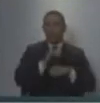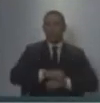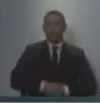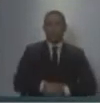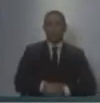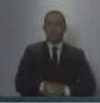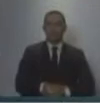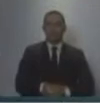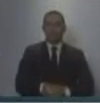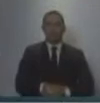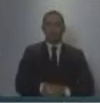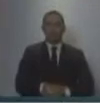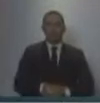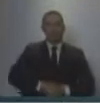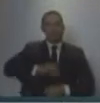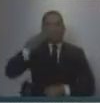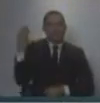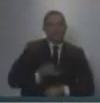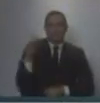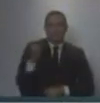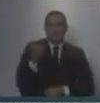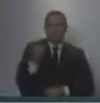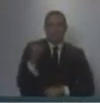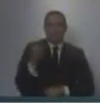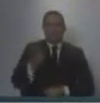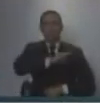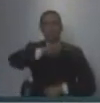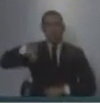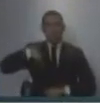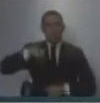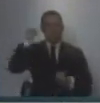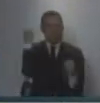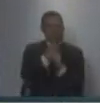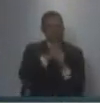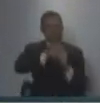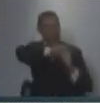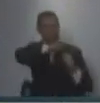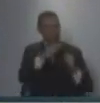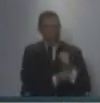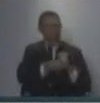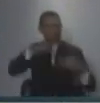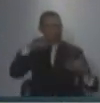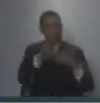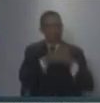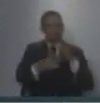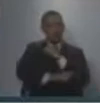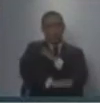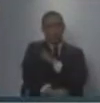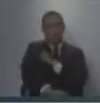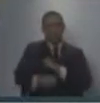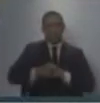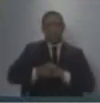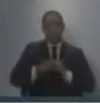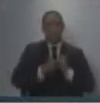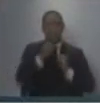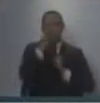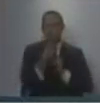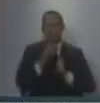niño. Definitivamente, nuestra lucha mancomunada contra la delincuencia ha dado buenos resultados y así lo